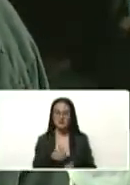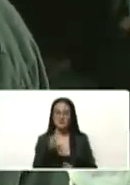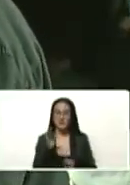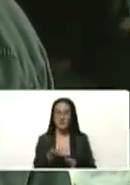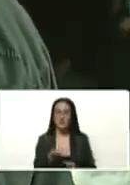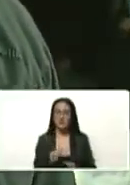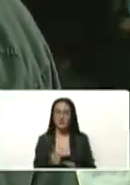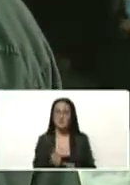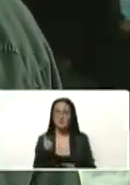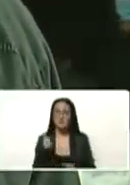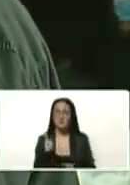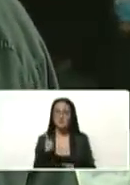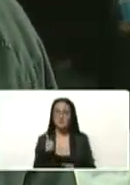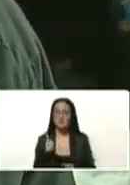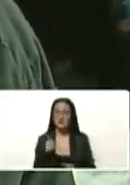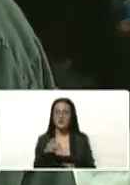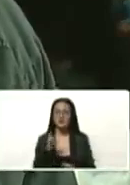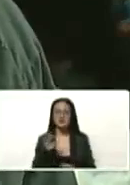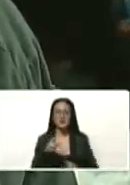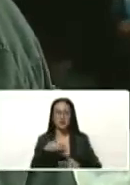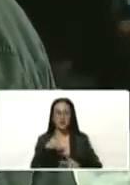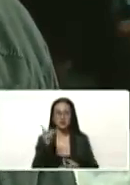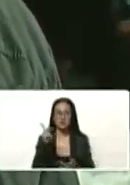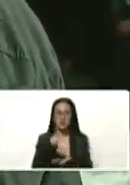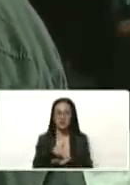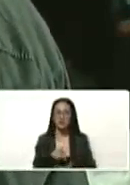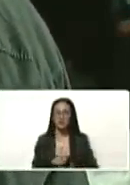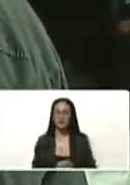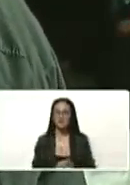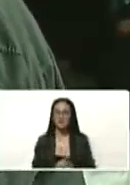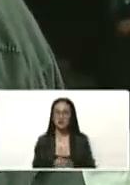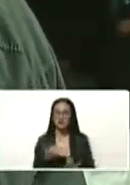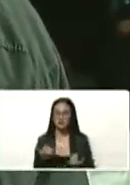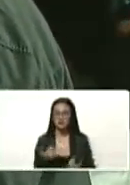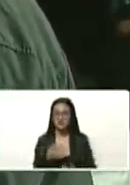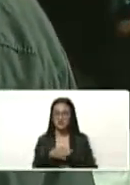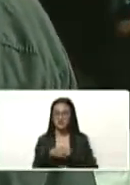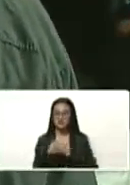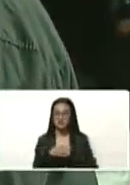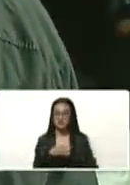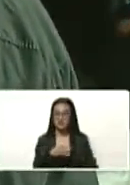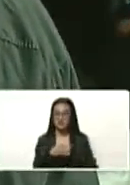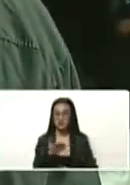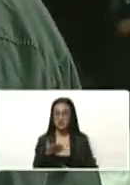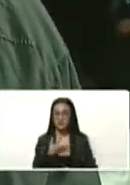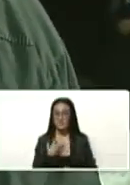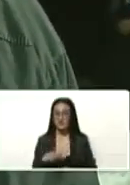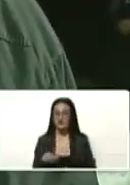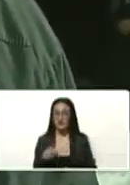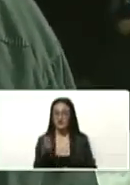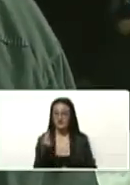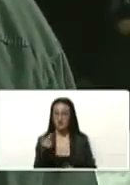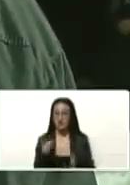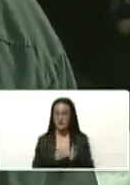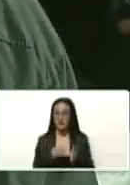que habló anoche conmigo se va a interesar en venir. Así que, señor presidente, es la segunda vez en mi